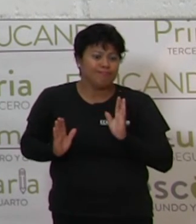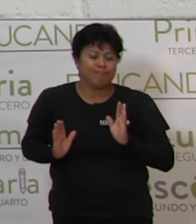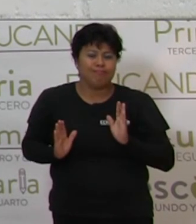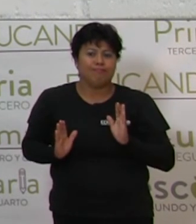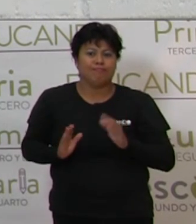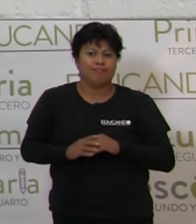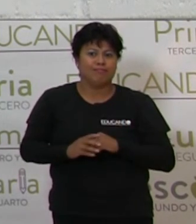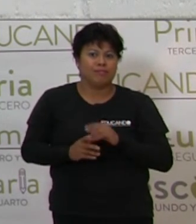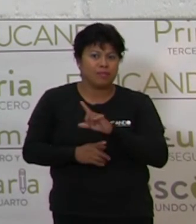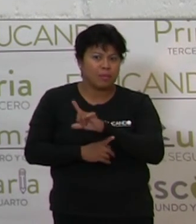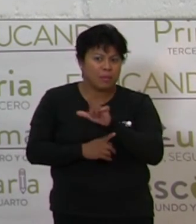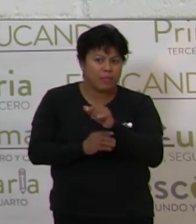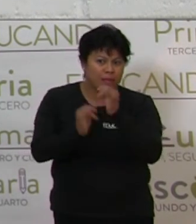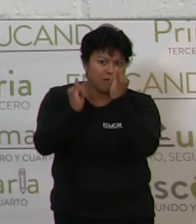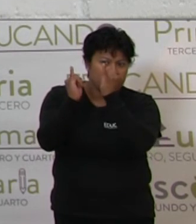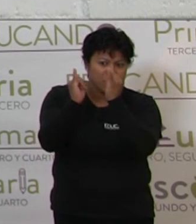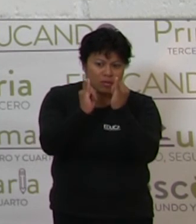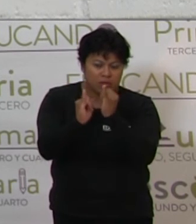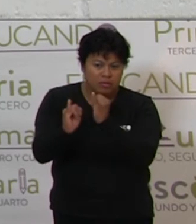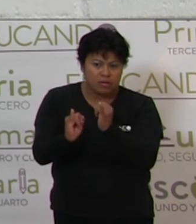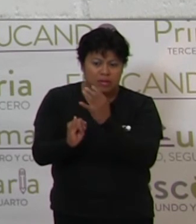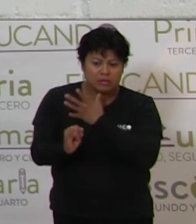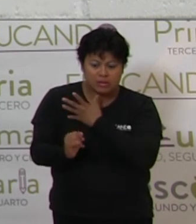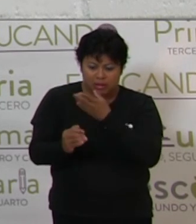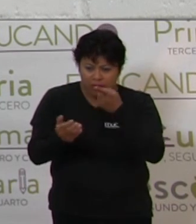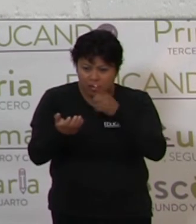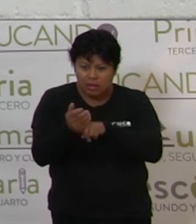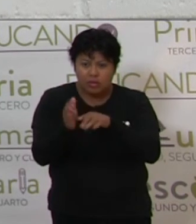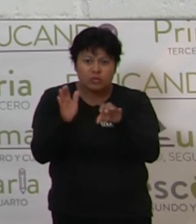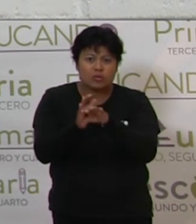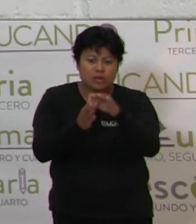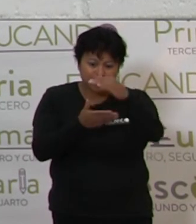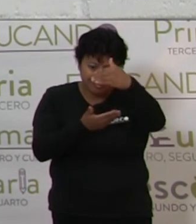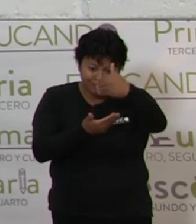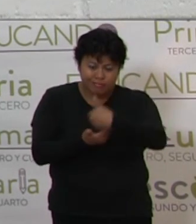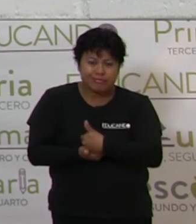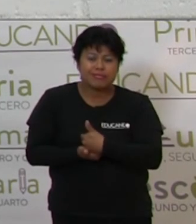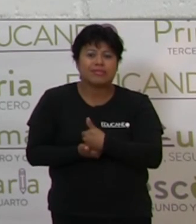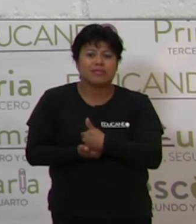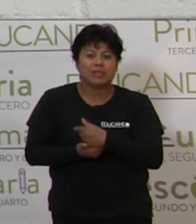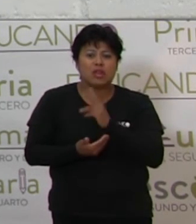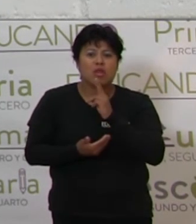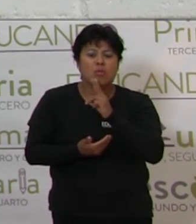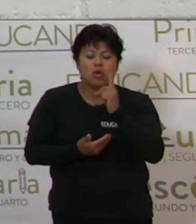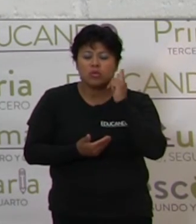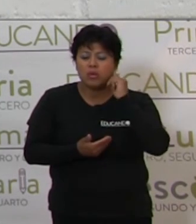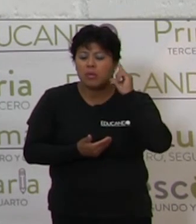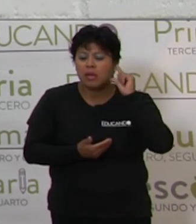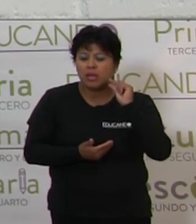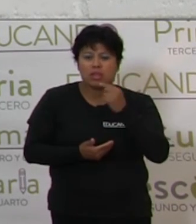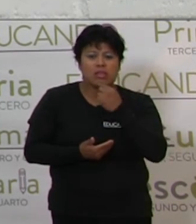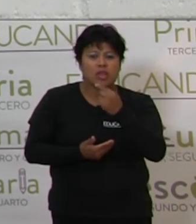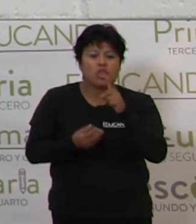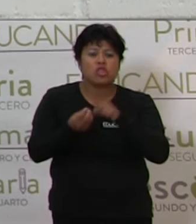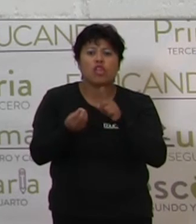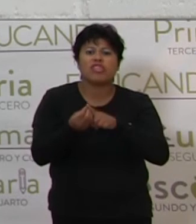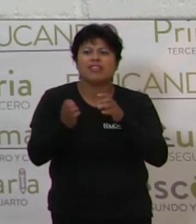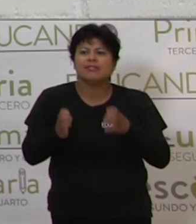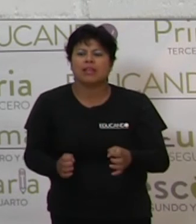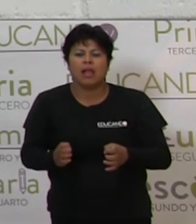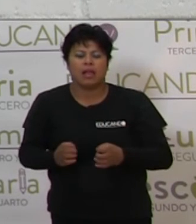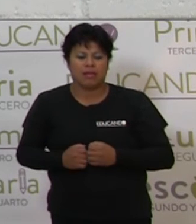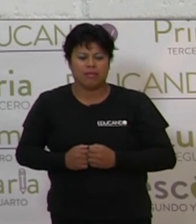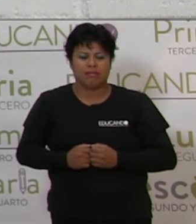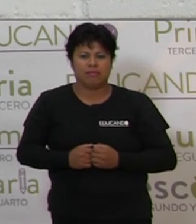entrepajada. Luego la figura ya estaba dentro de la habitación. Una voz baja y cascada dijo: ¿dónde